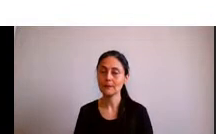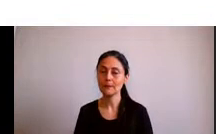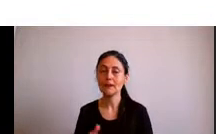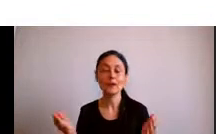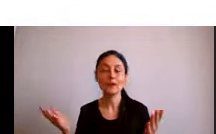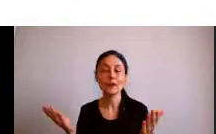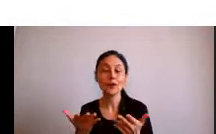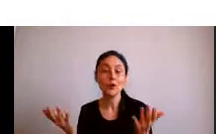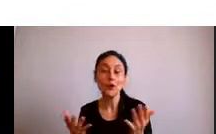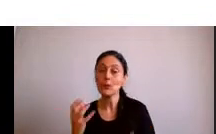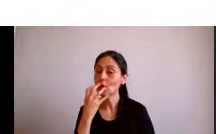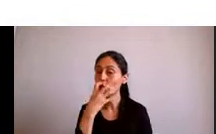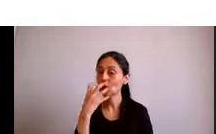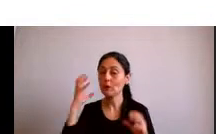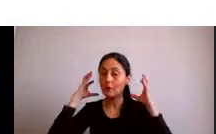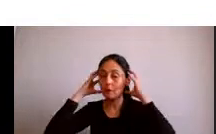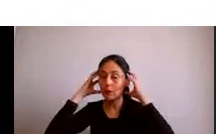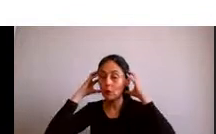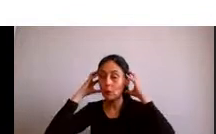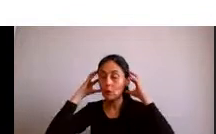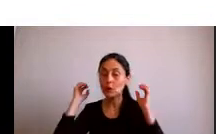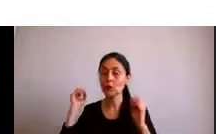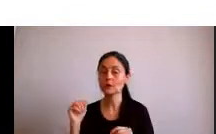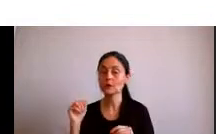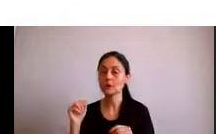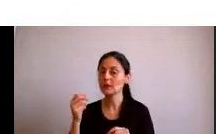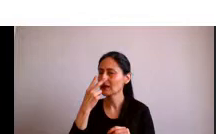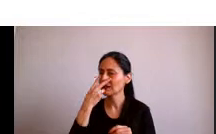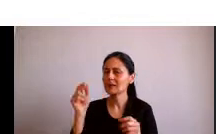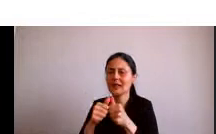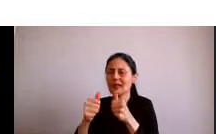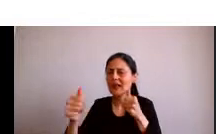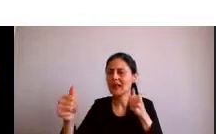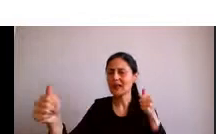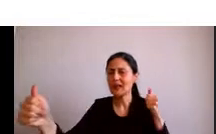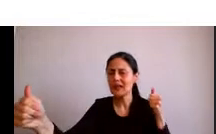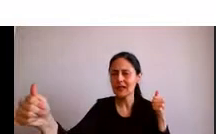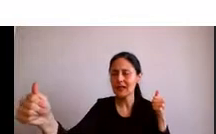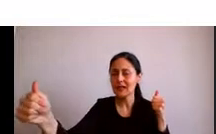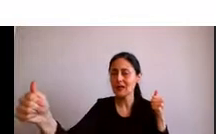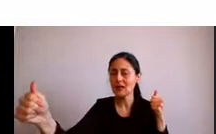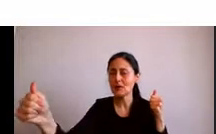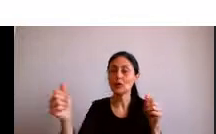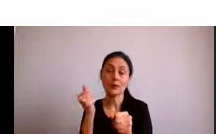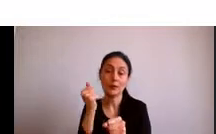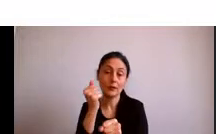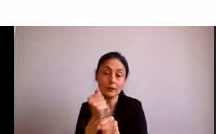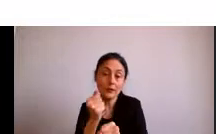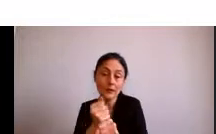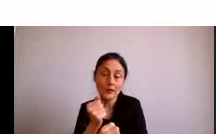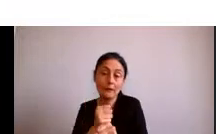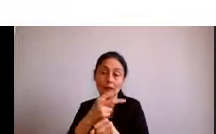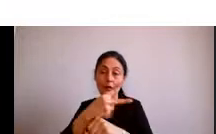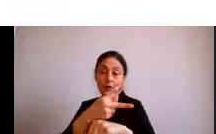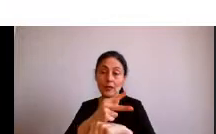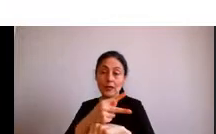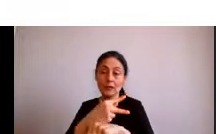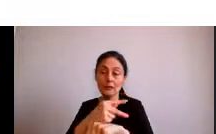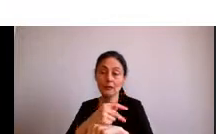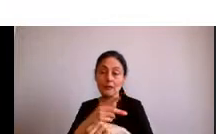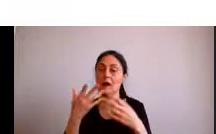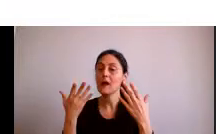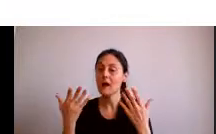un fonoaudiólogo se veía muy distante, a lo mejor con el trabajo de un kinesiólogo, o hoy día son parte de un equipo